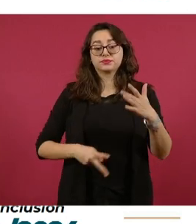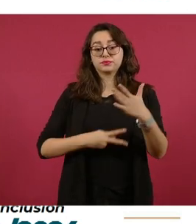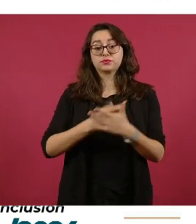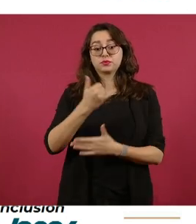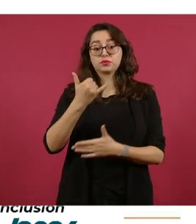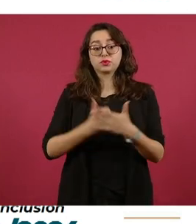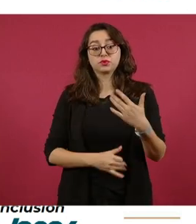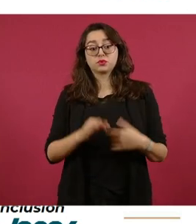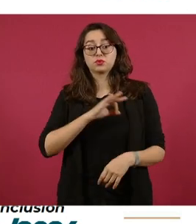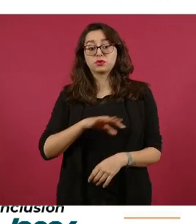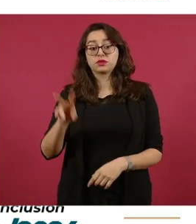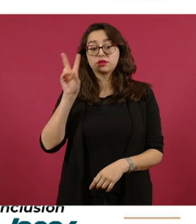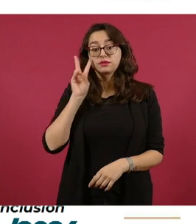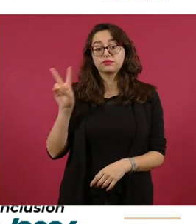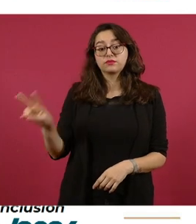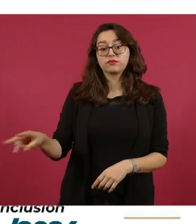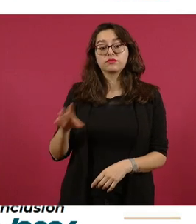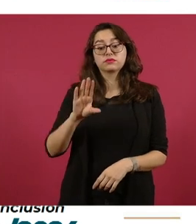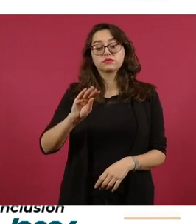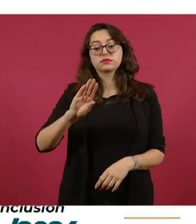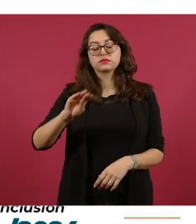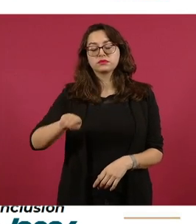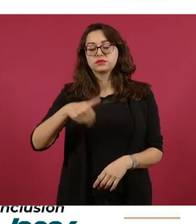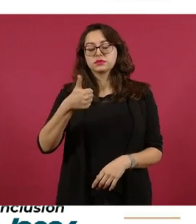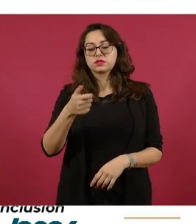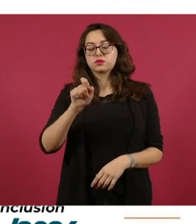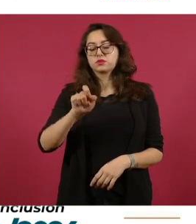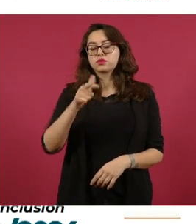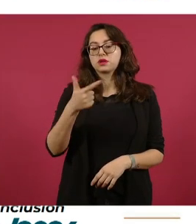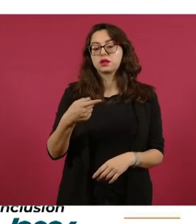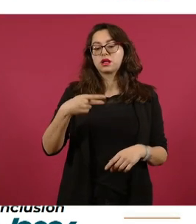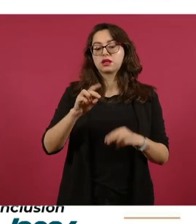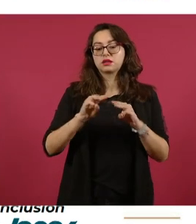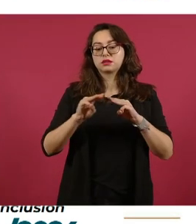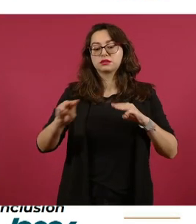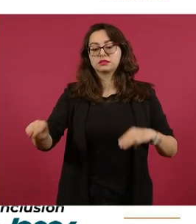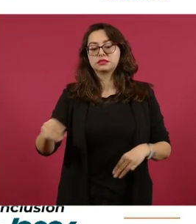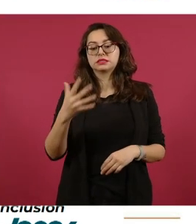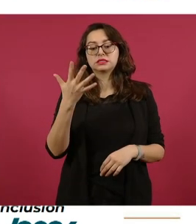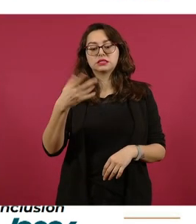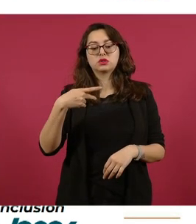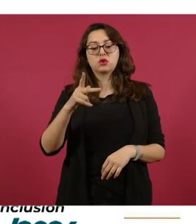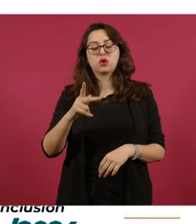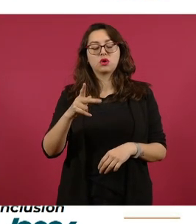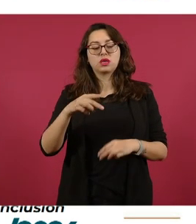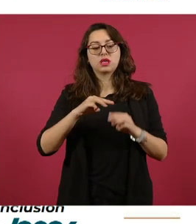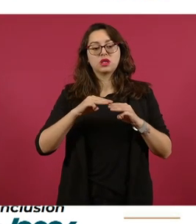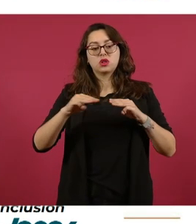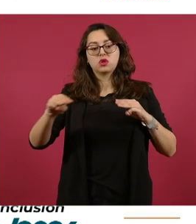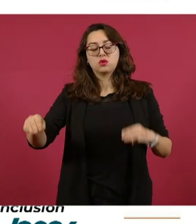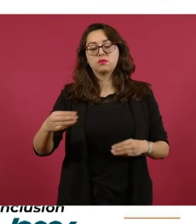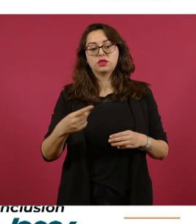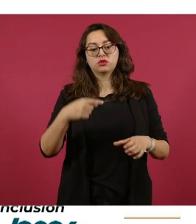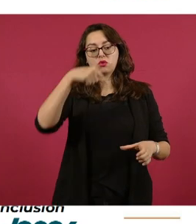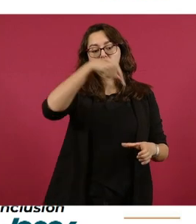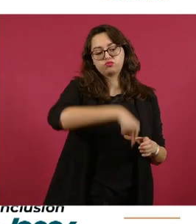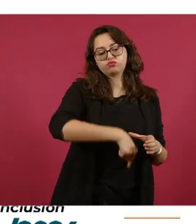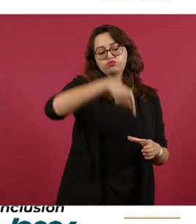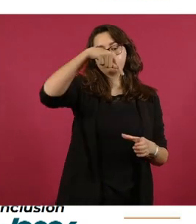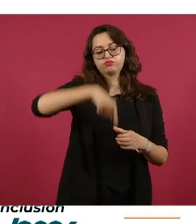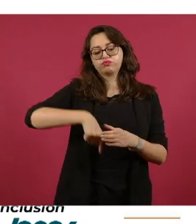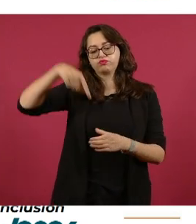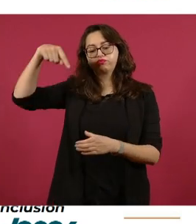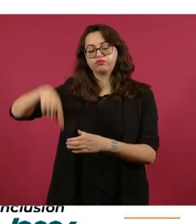son 96.7 kilómetros de longitud, 5 kilómetros de interconexión de pozos nuevos, 7